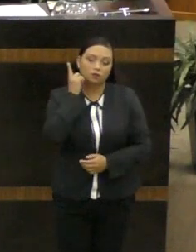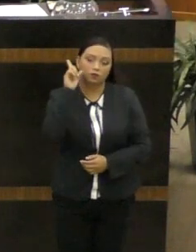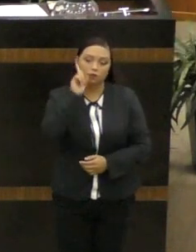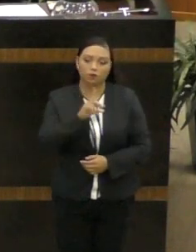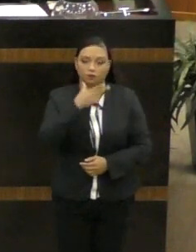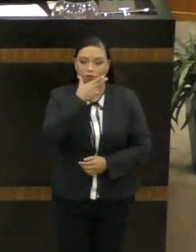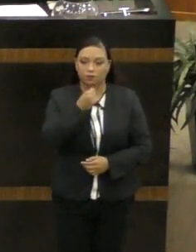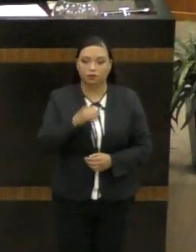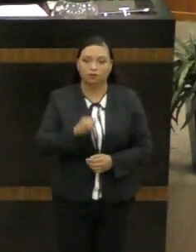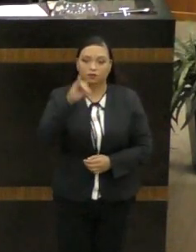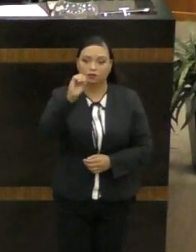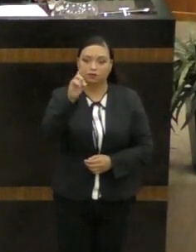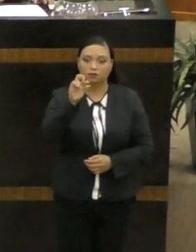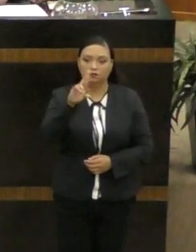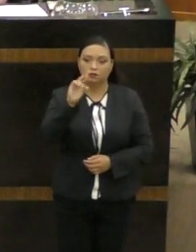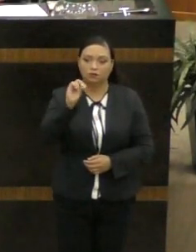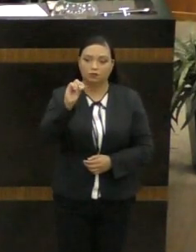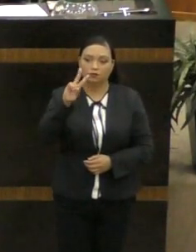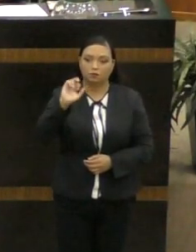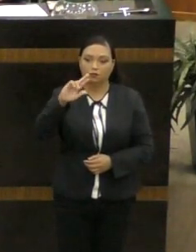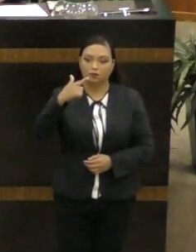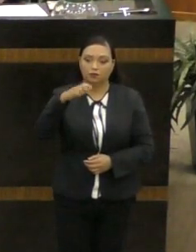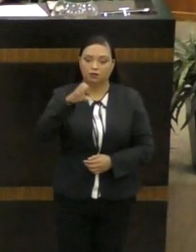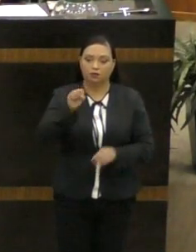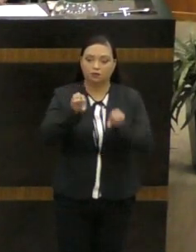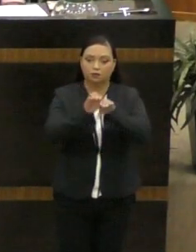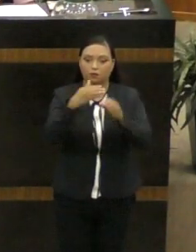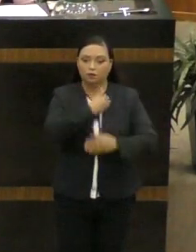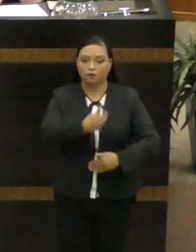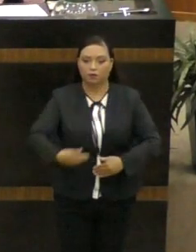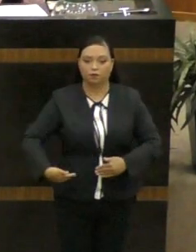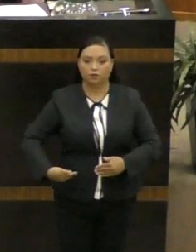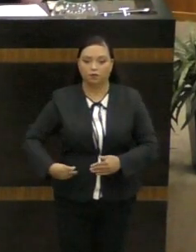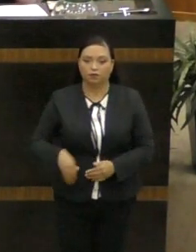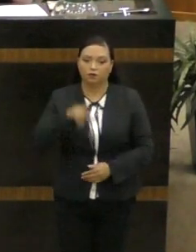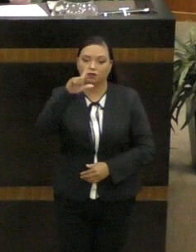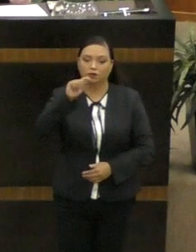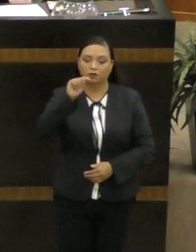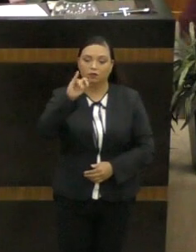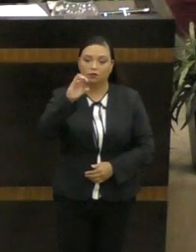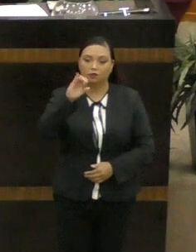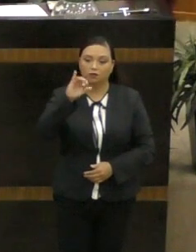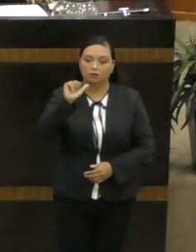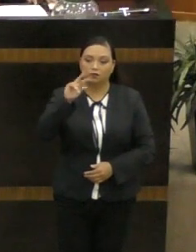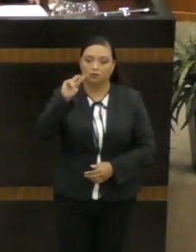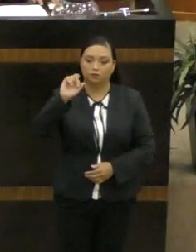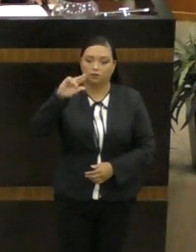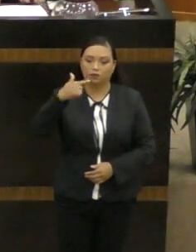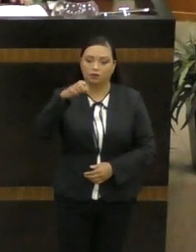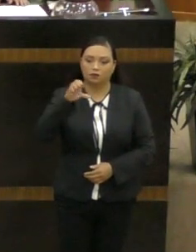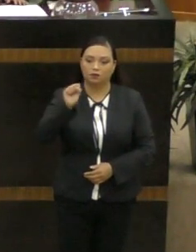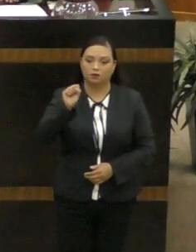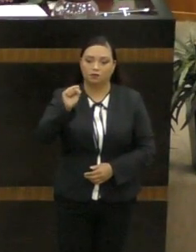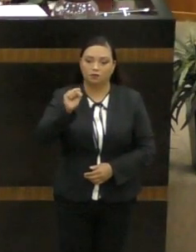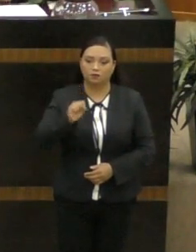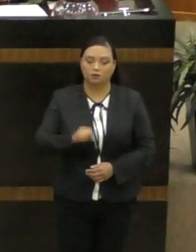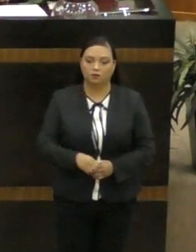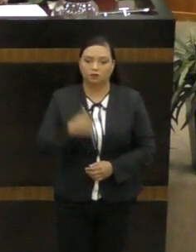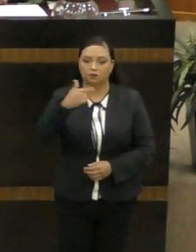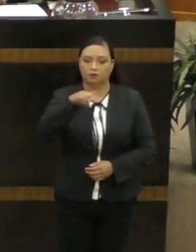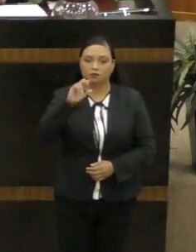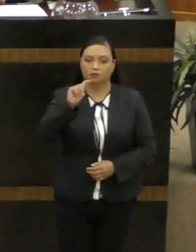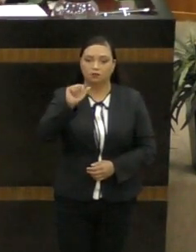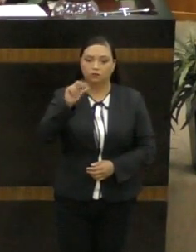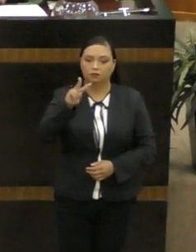diputadas Isidro Jesús Vargas Fernández como presidente, Leticia Vargas Álvarez y